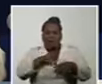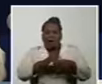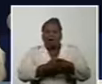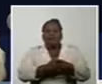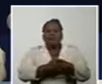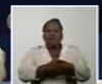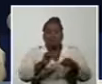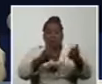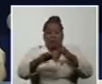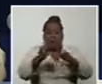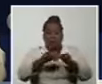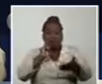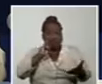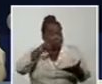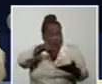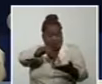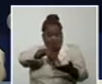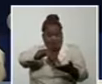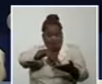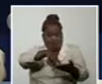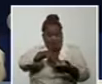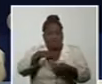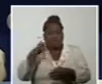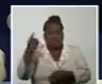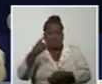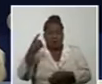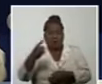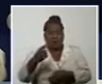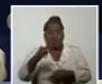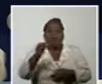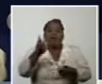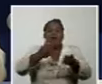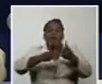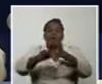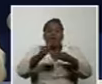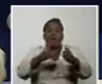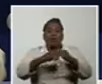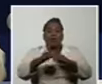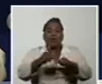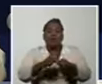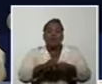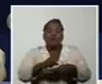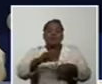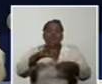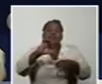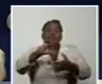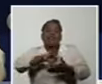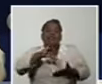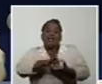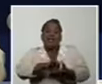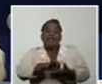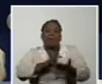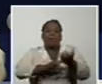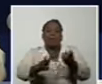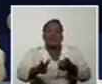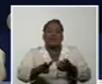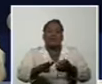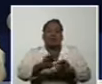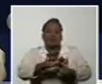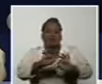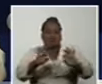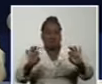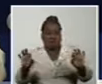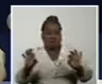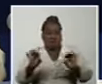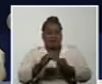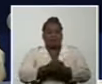laboratorio de referencia, en el Laboratorio de Biología Molecular del Centro Provincial de Higiene, Epidemiología y Microbiología